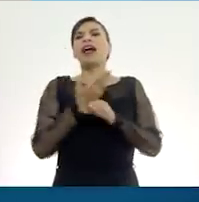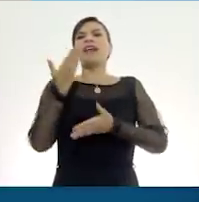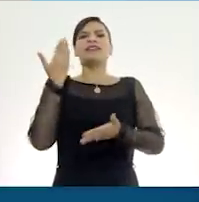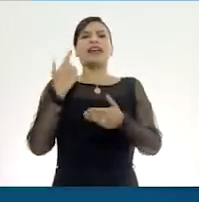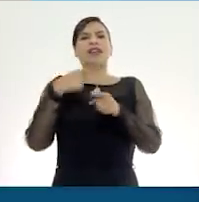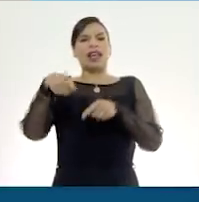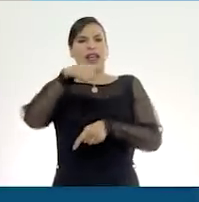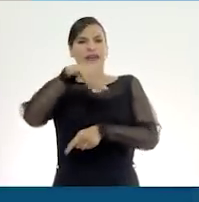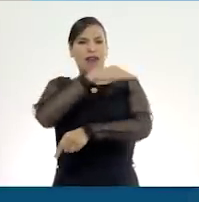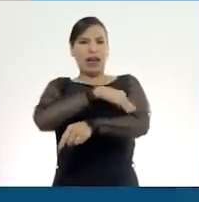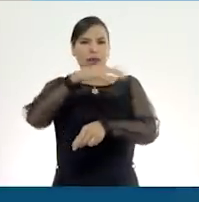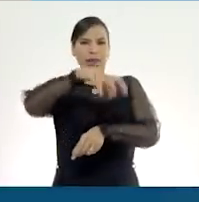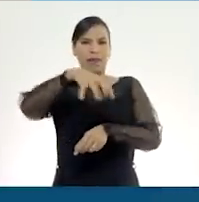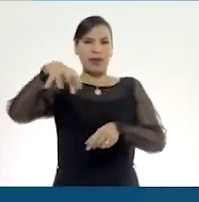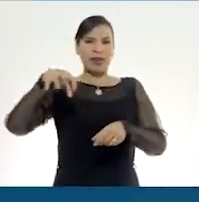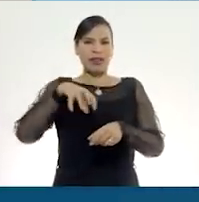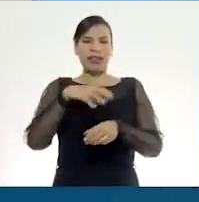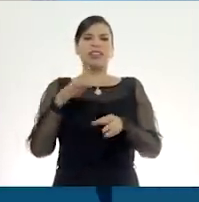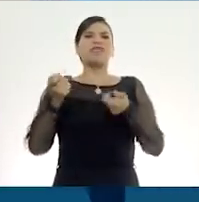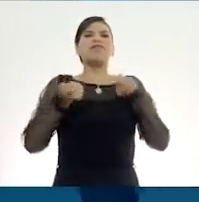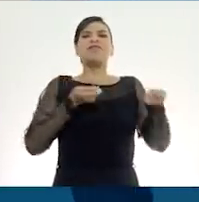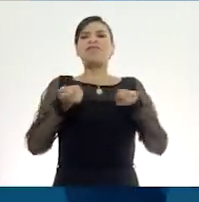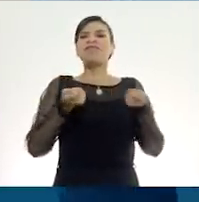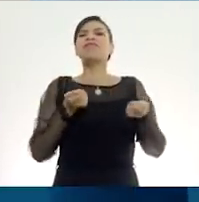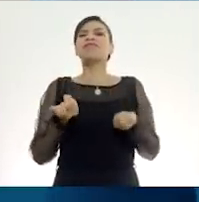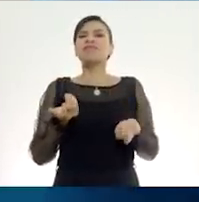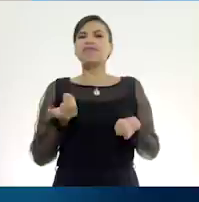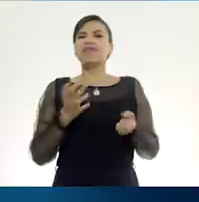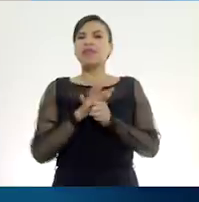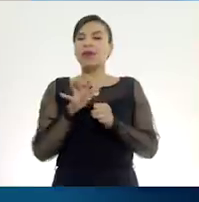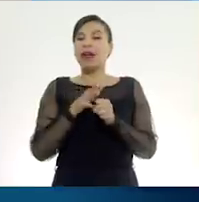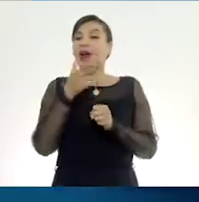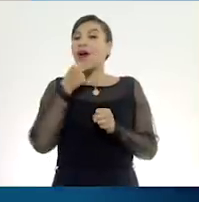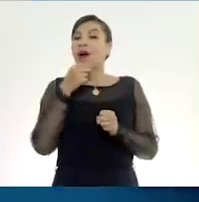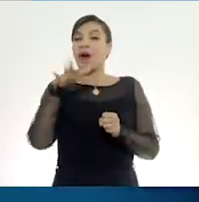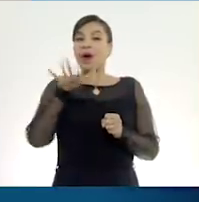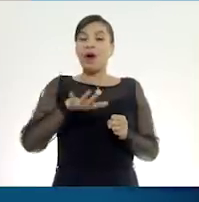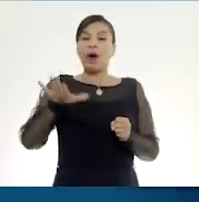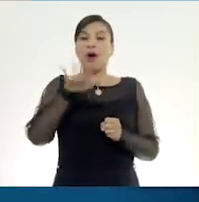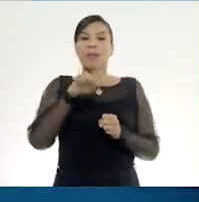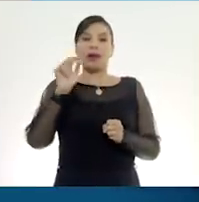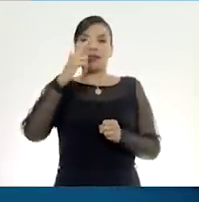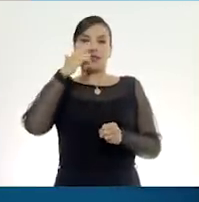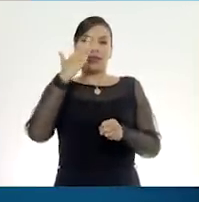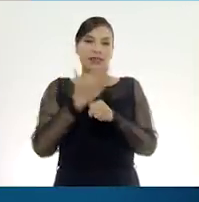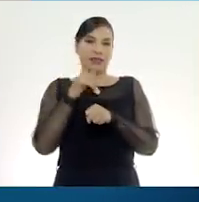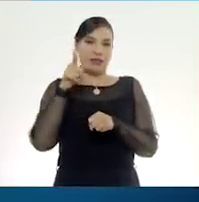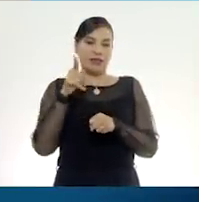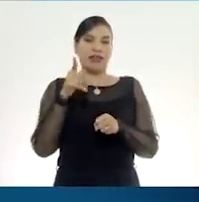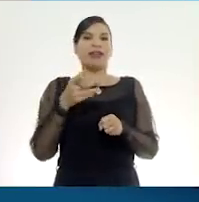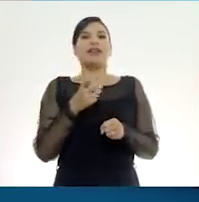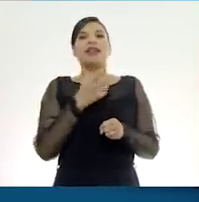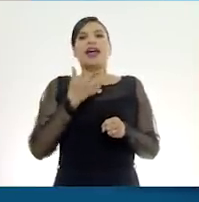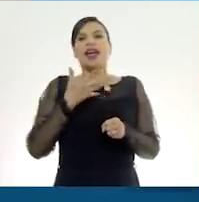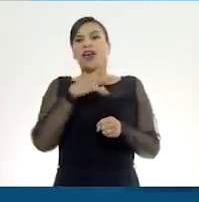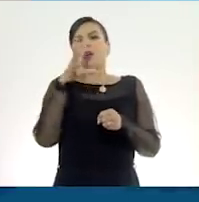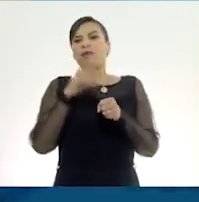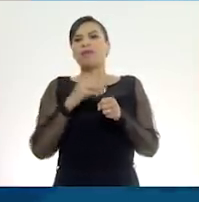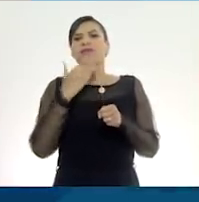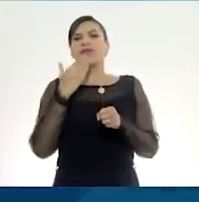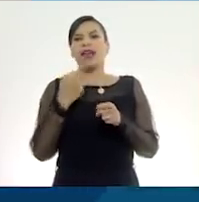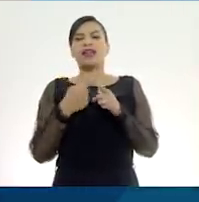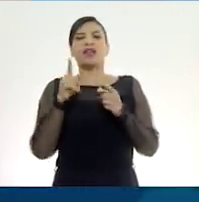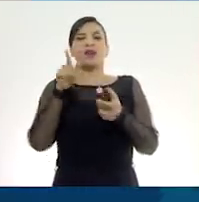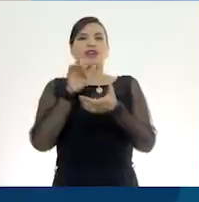las familias? Las familias estaban dominadas generalmente por el hombre, el padre era el responsable y quien tenía el bienestar de su esposa y